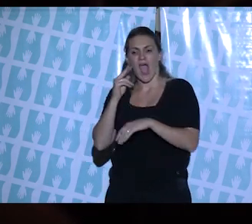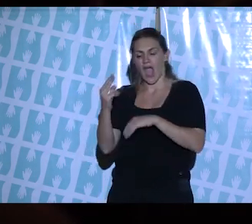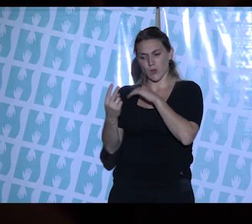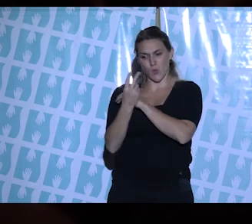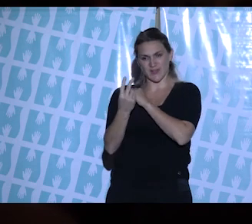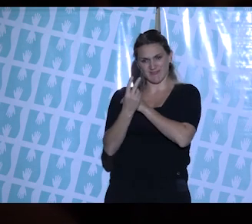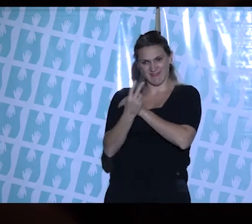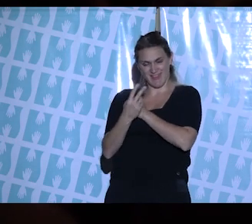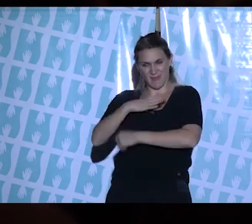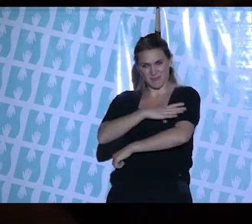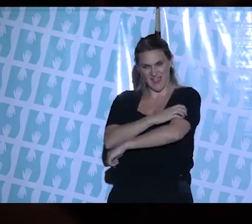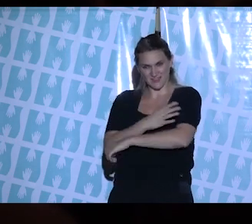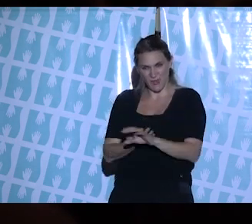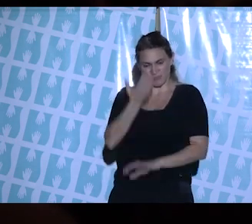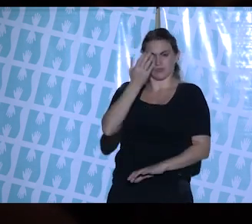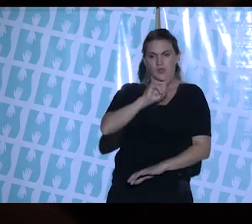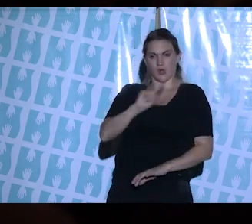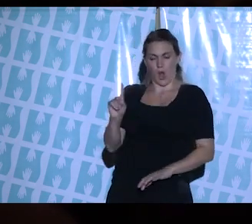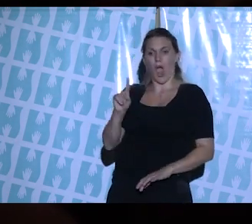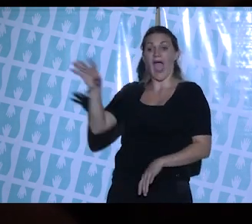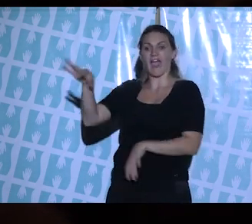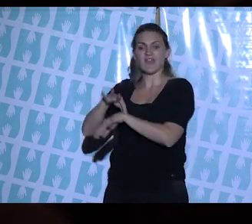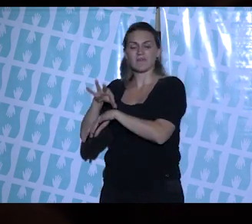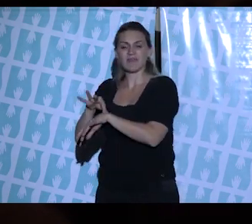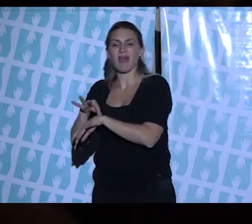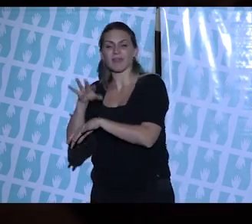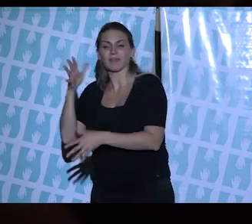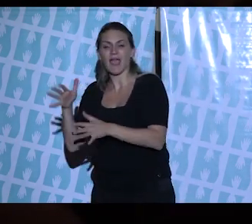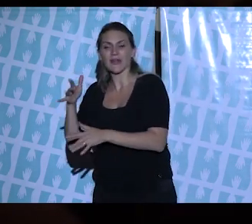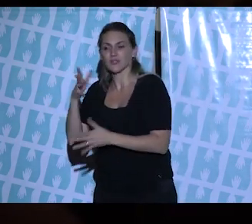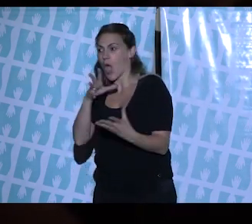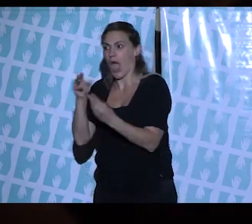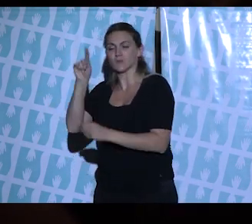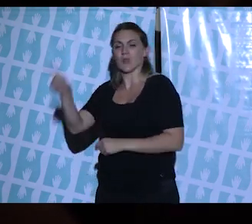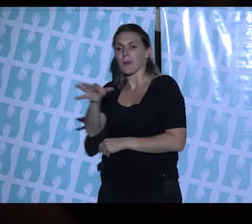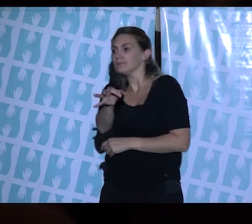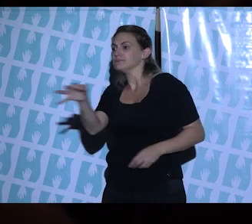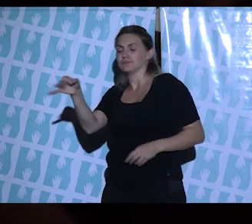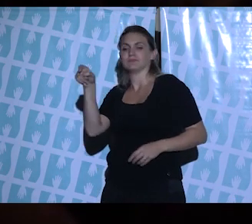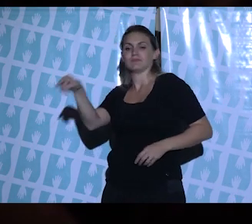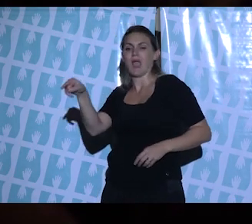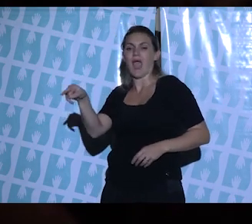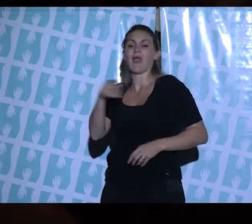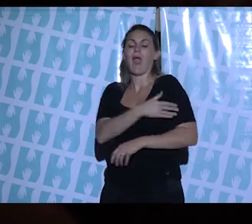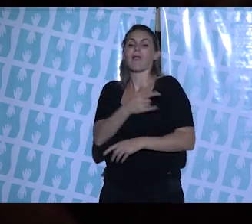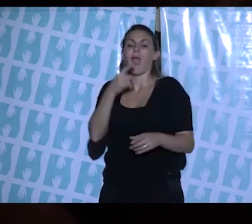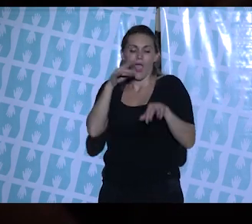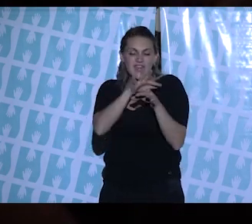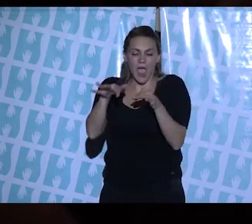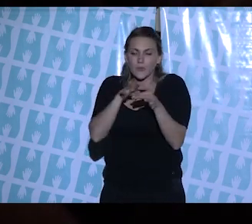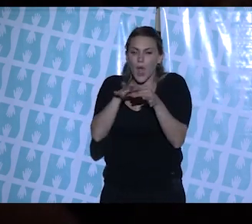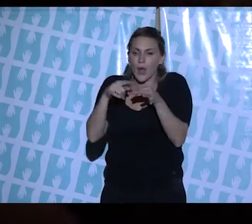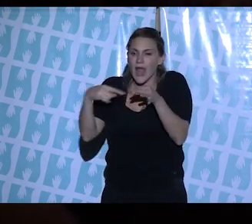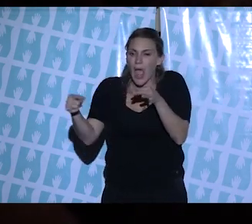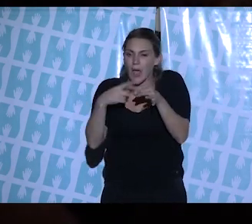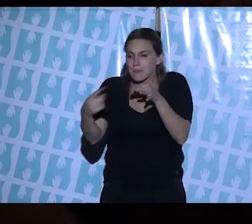fabrican dopamina y se está ensayando. Y como esto hay infinidad de otras, pero vamos a dejarlo acá porque creo que les